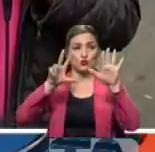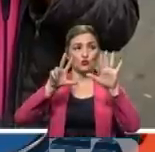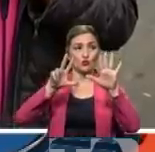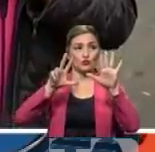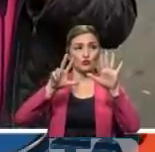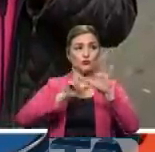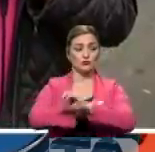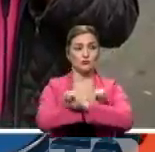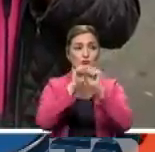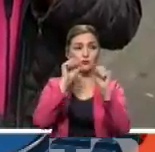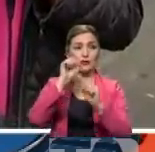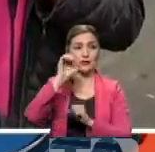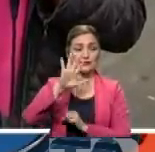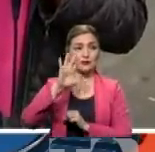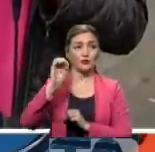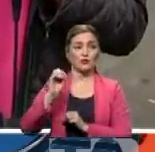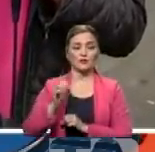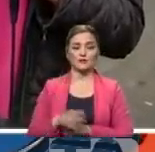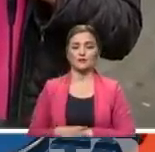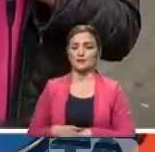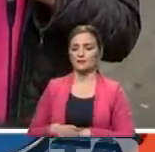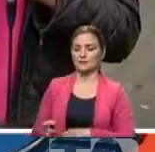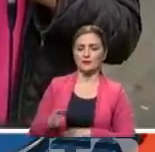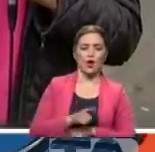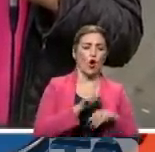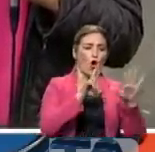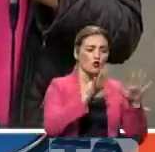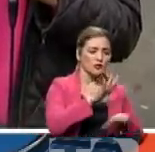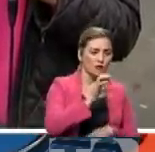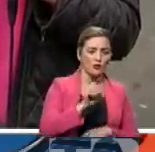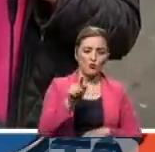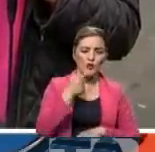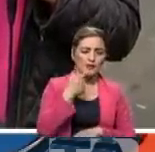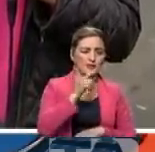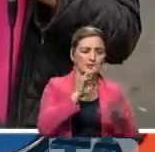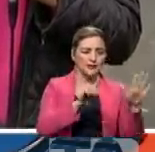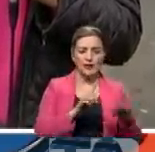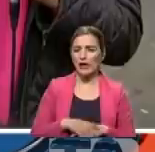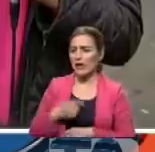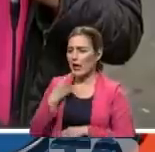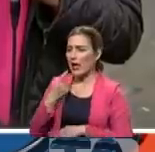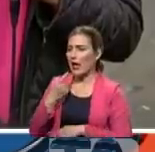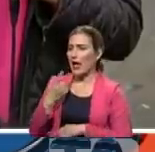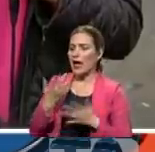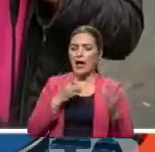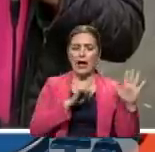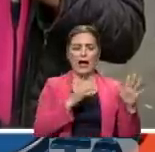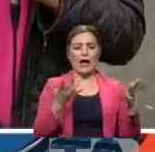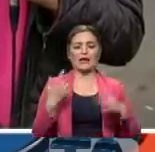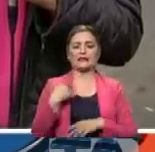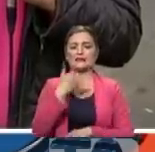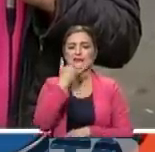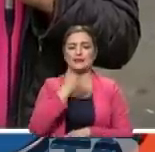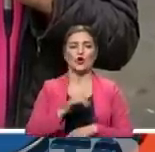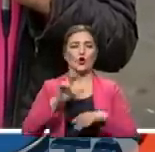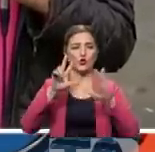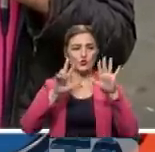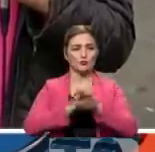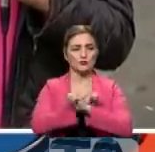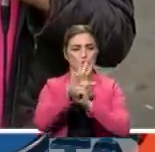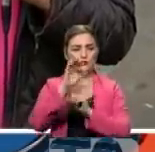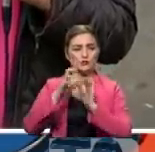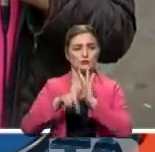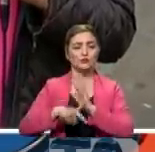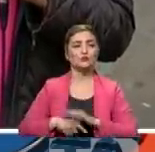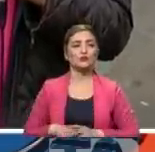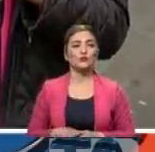no las 6. ¿Qué dije? Las 6. Bueno, 8 de la mañana con 50 minutos. Fernanda, cuéntanos, ¿cuál es la situación ahí en la Marín, por